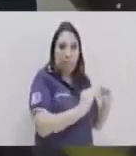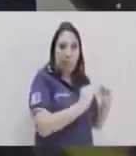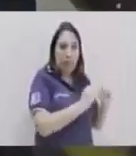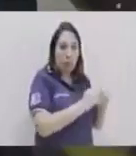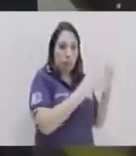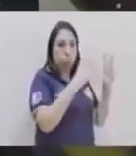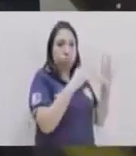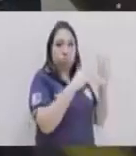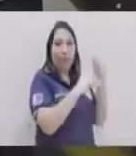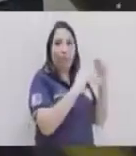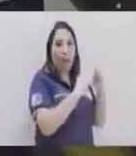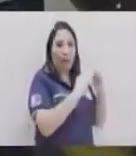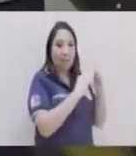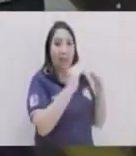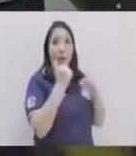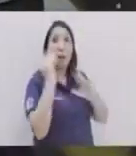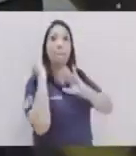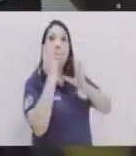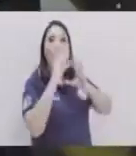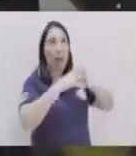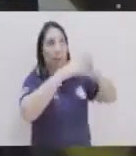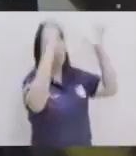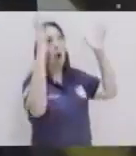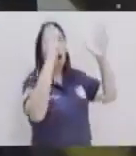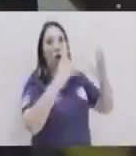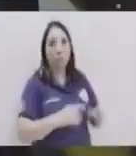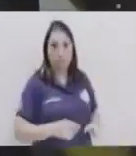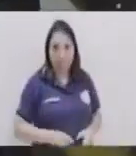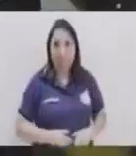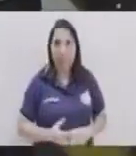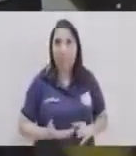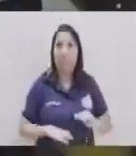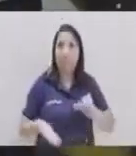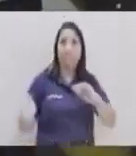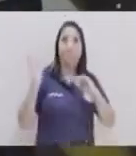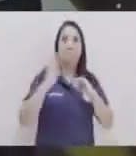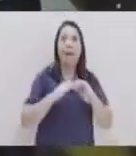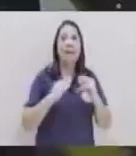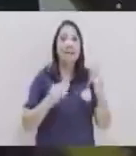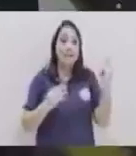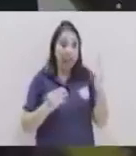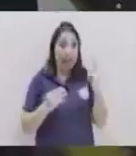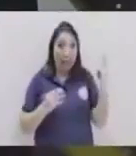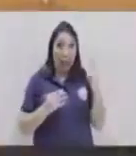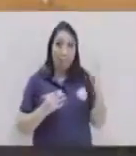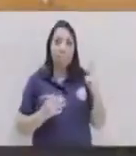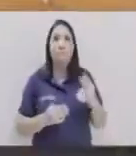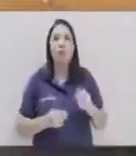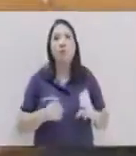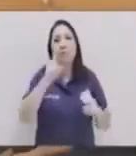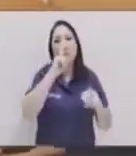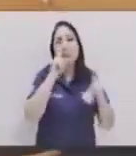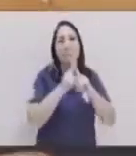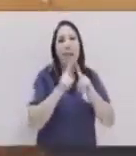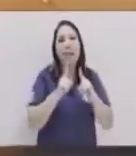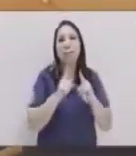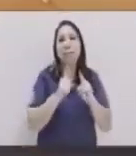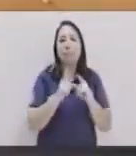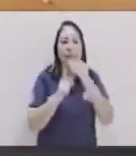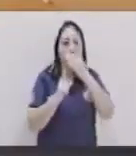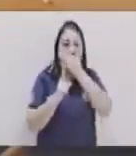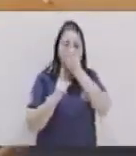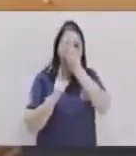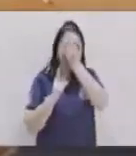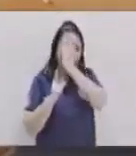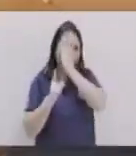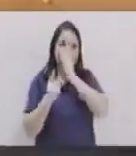mucho cuantificarlo también. Entonces, ambos es inevitable